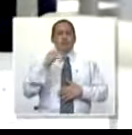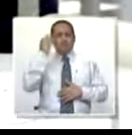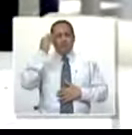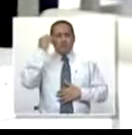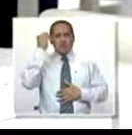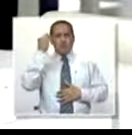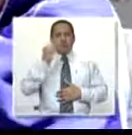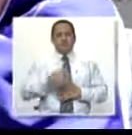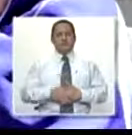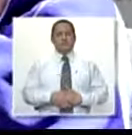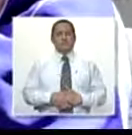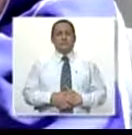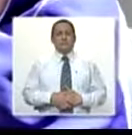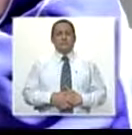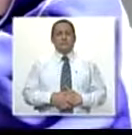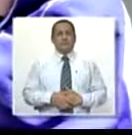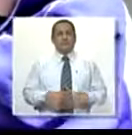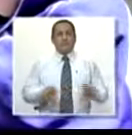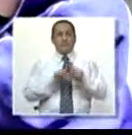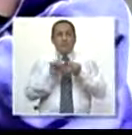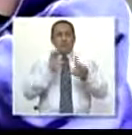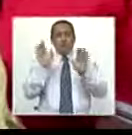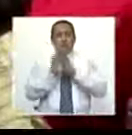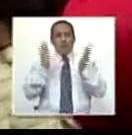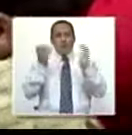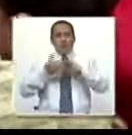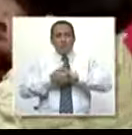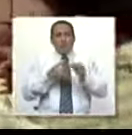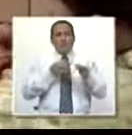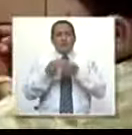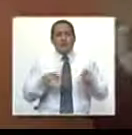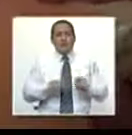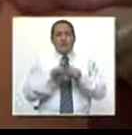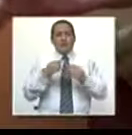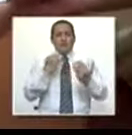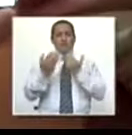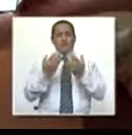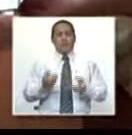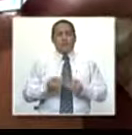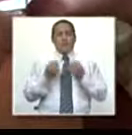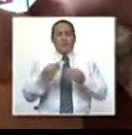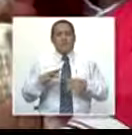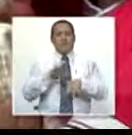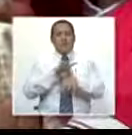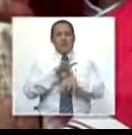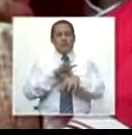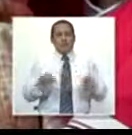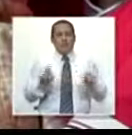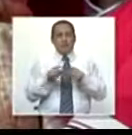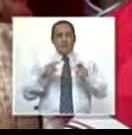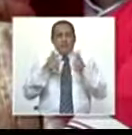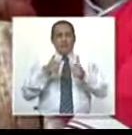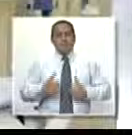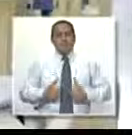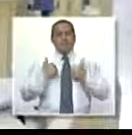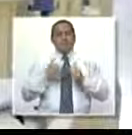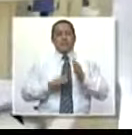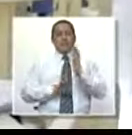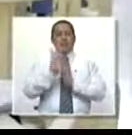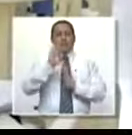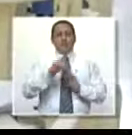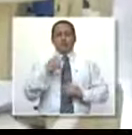sus opiniones Pero además la convención es también un modelo para la salud la supervivencia y